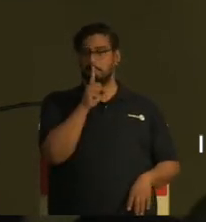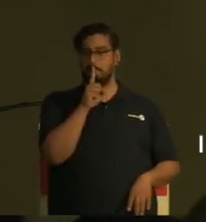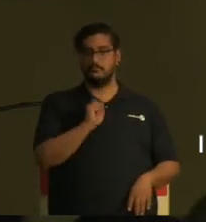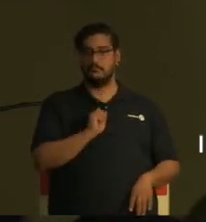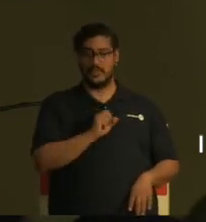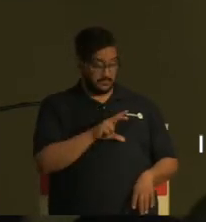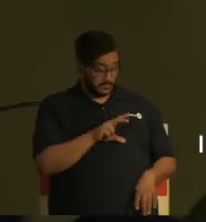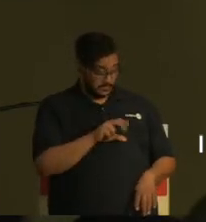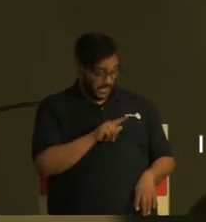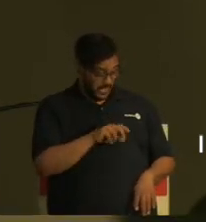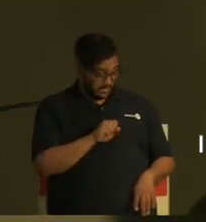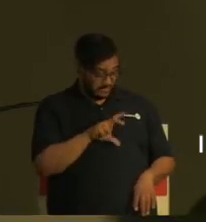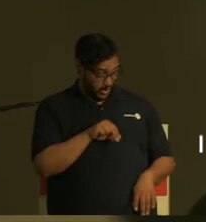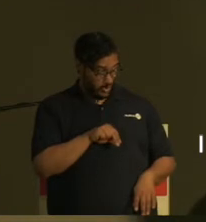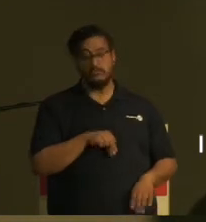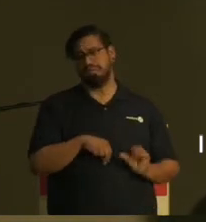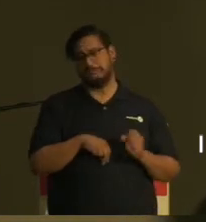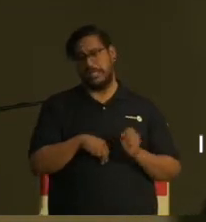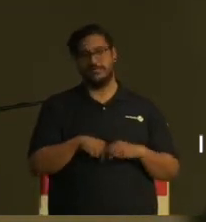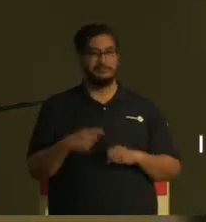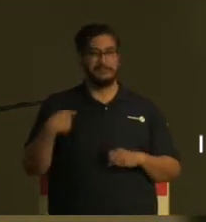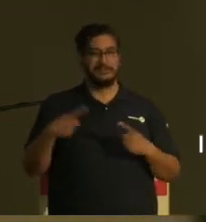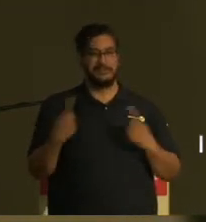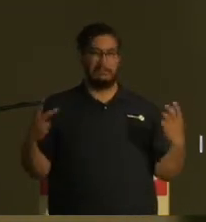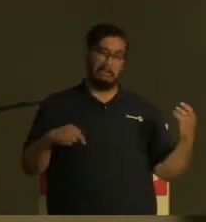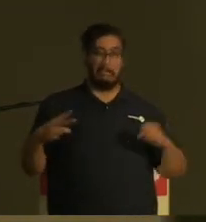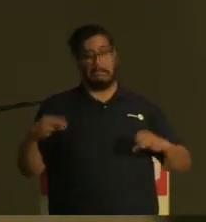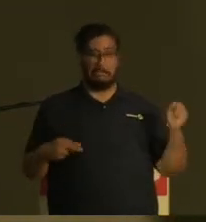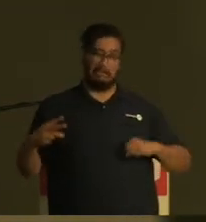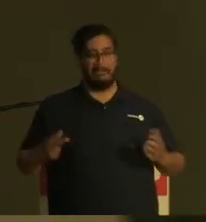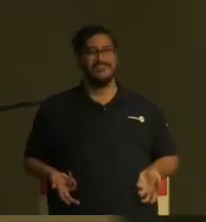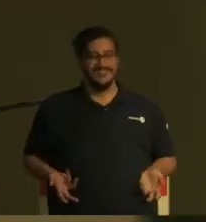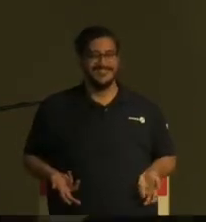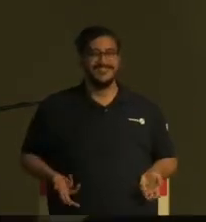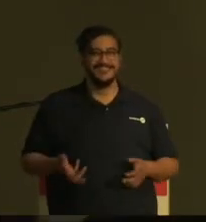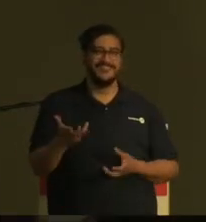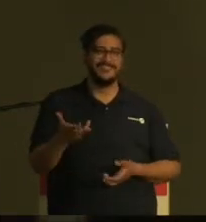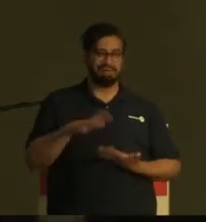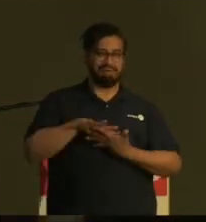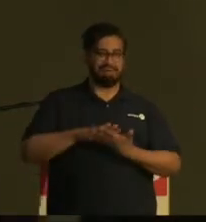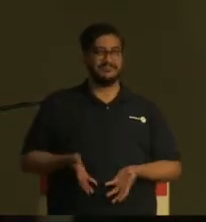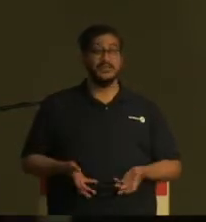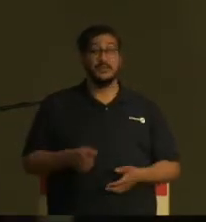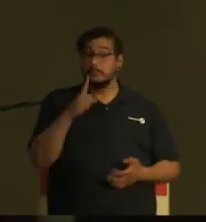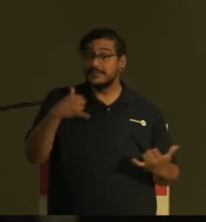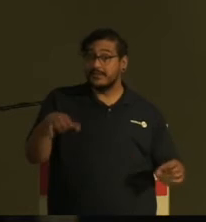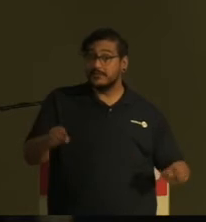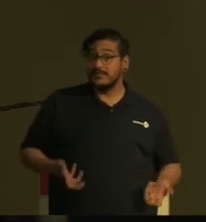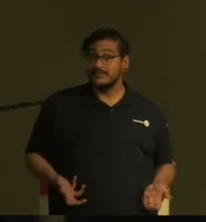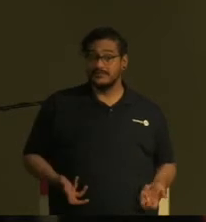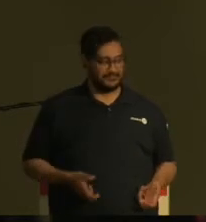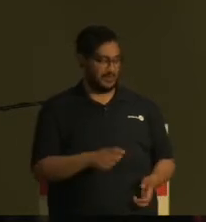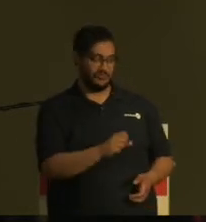es AIDS? Yo decía, sí es AIDS. Porque como que... Así, porque en él. Pero ahora yo sí... Yo sabía que